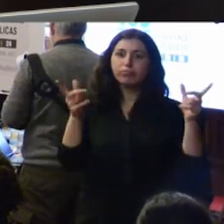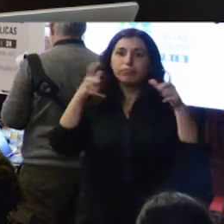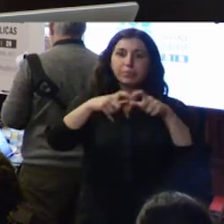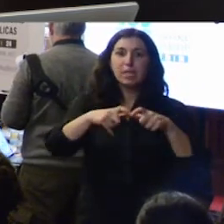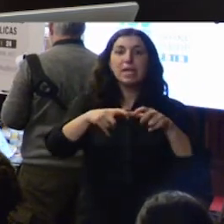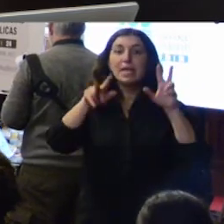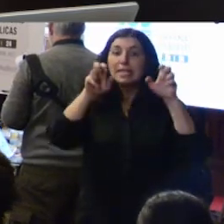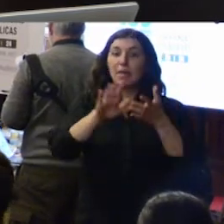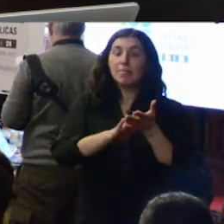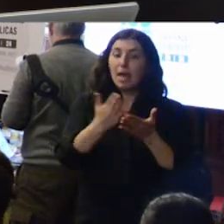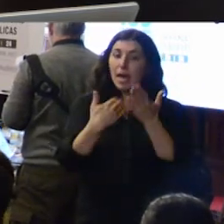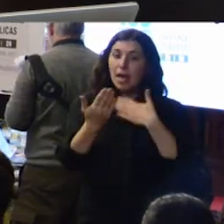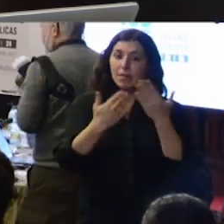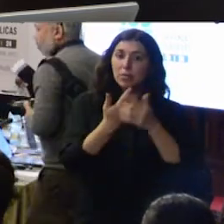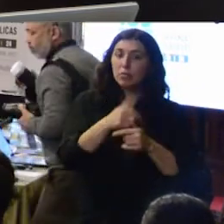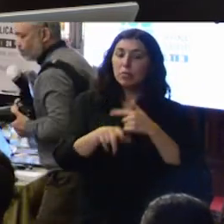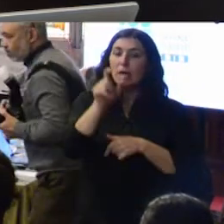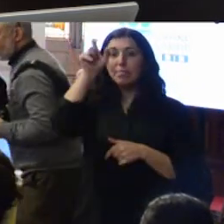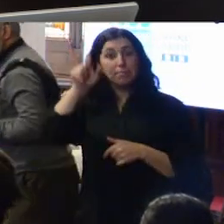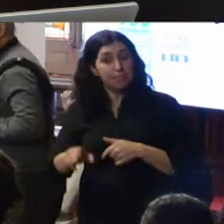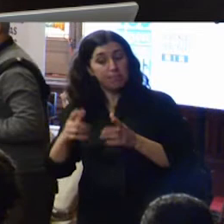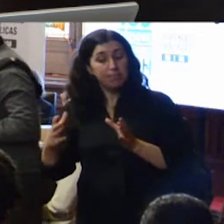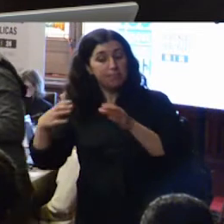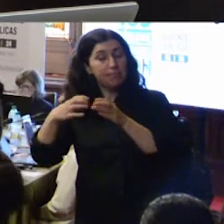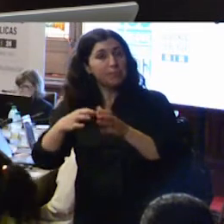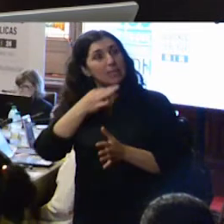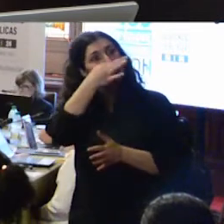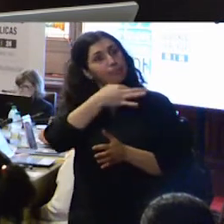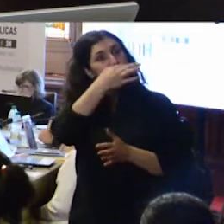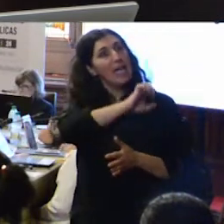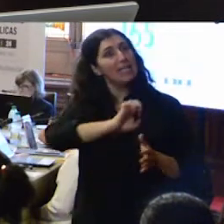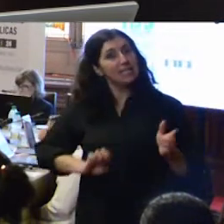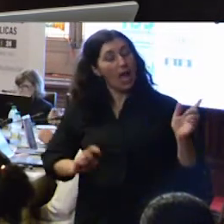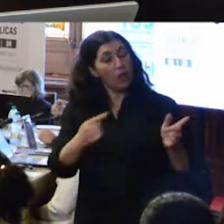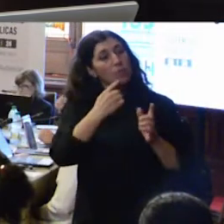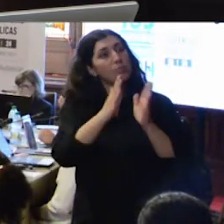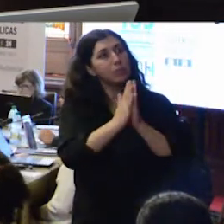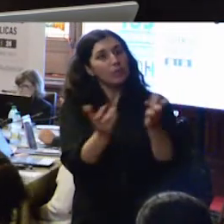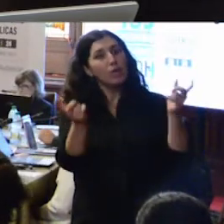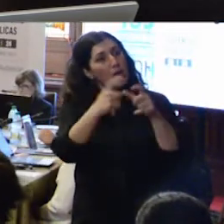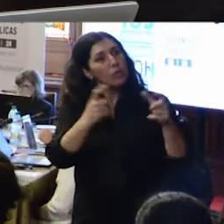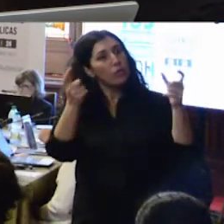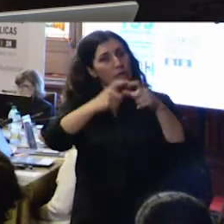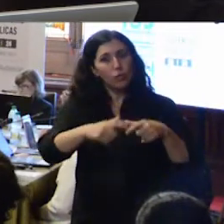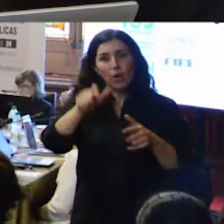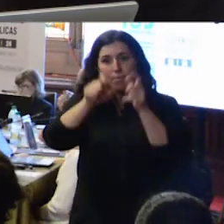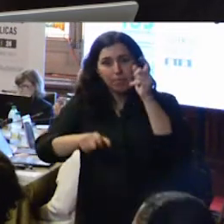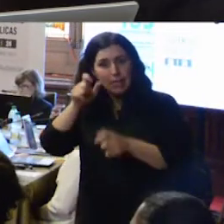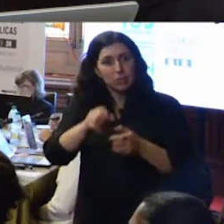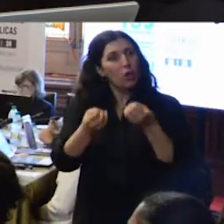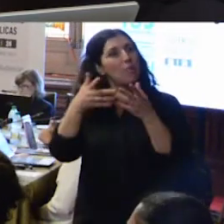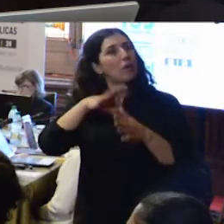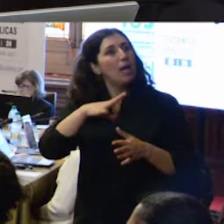comisionada Margaret McCauley le recomendó al Estado que realizara reuniones periódicas con la sociedad civil por las amenazas